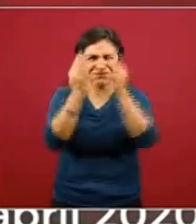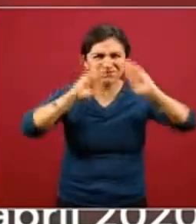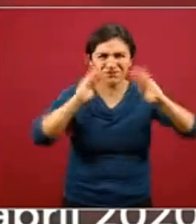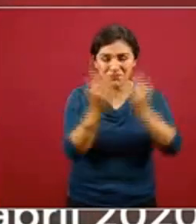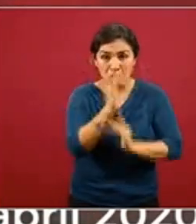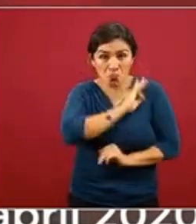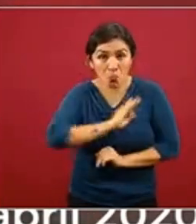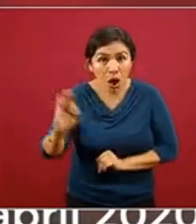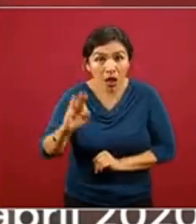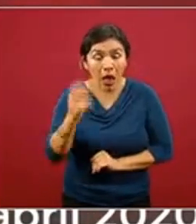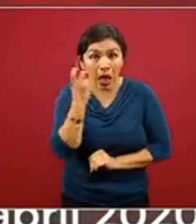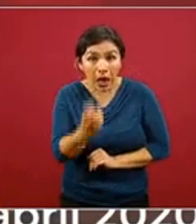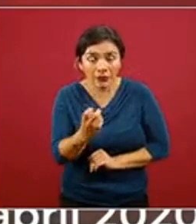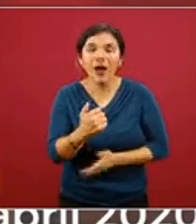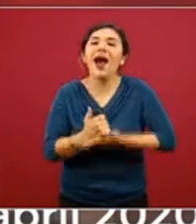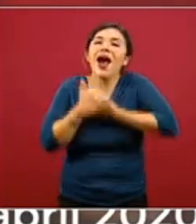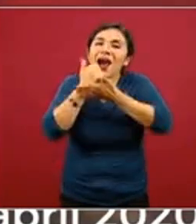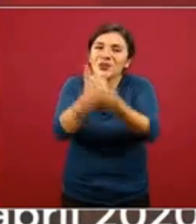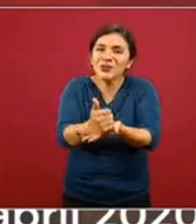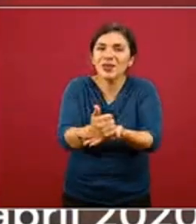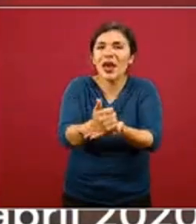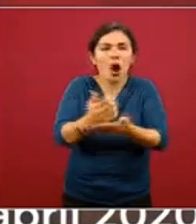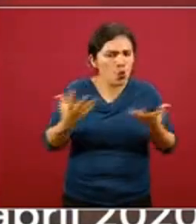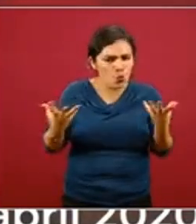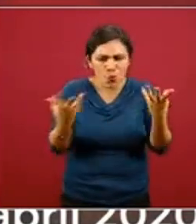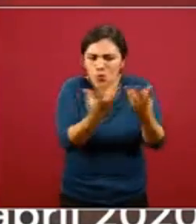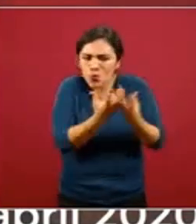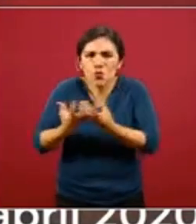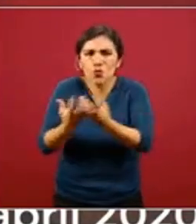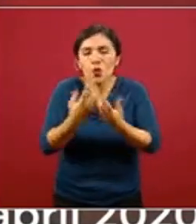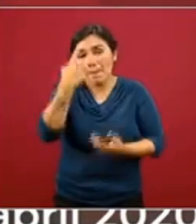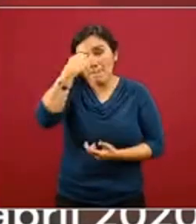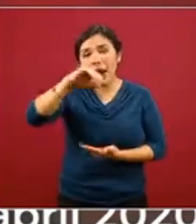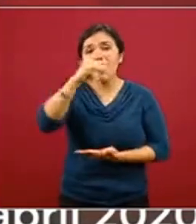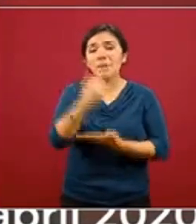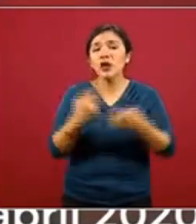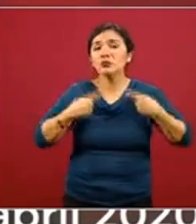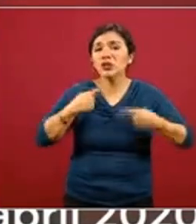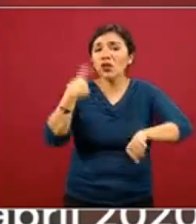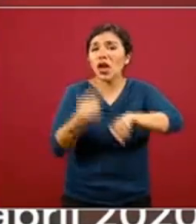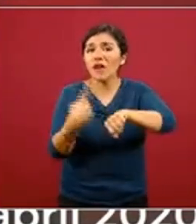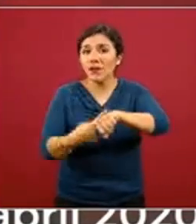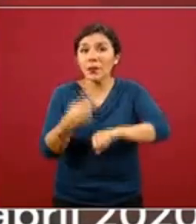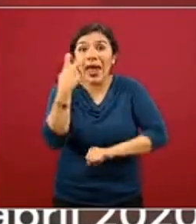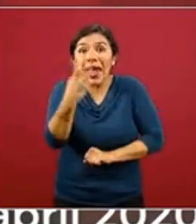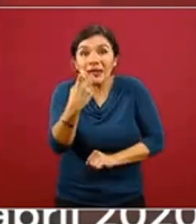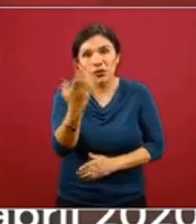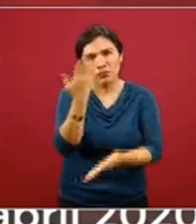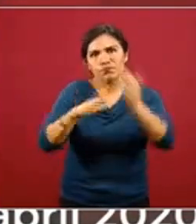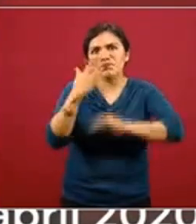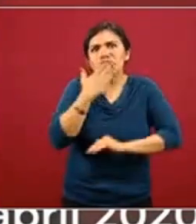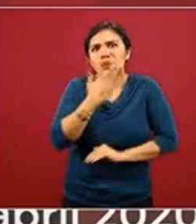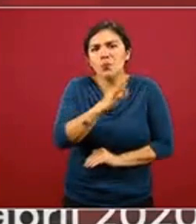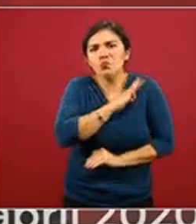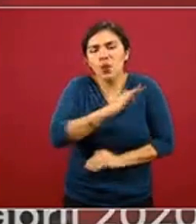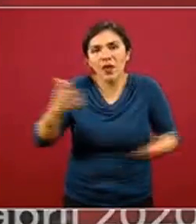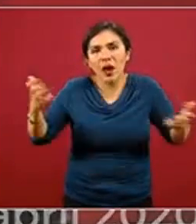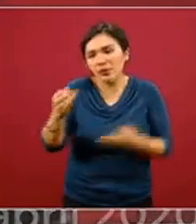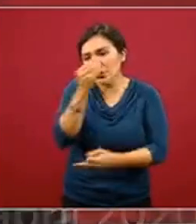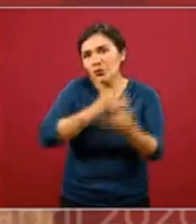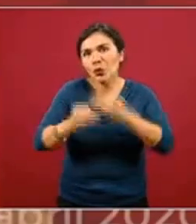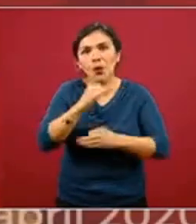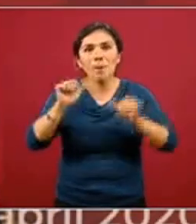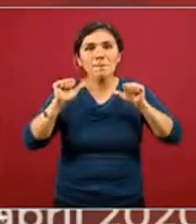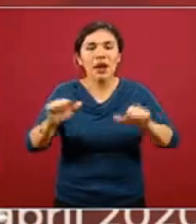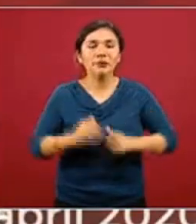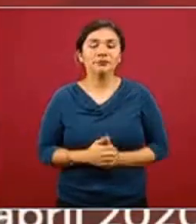espacio público, contribuimos conjuntamente a tener menos contagios. Y eso es un logro que vamos a tener toda la